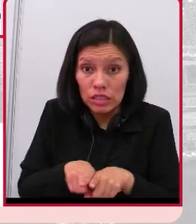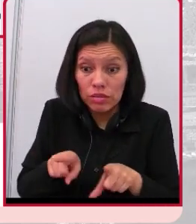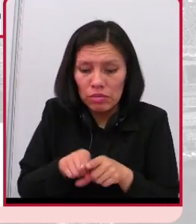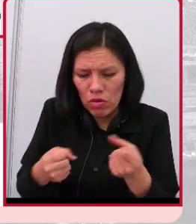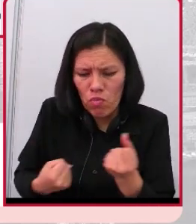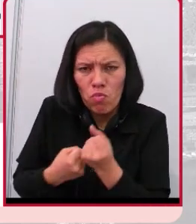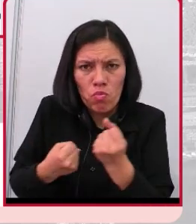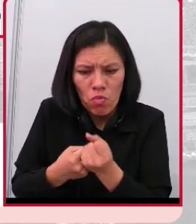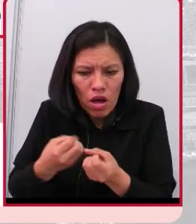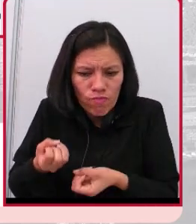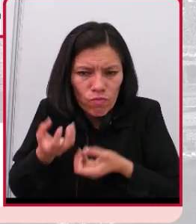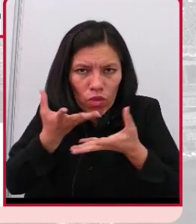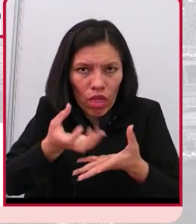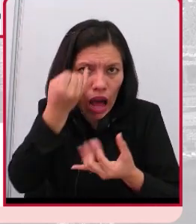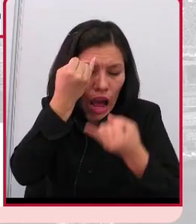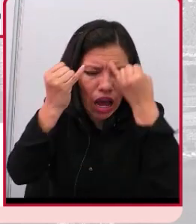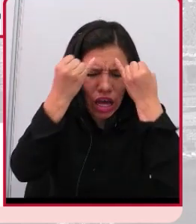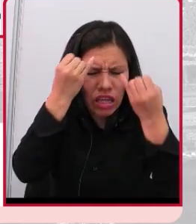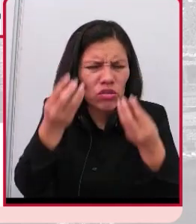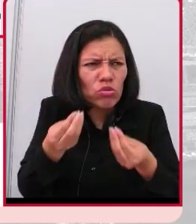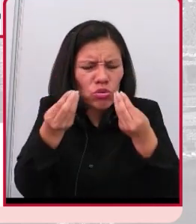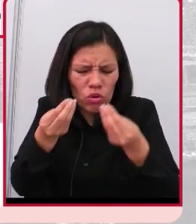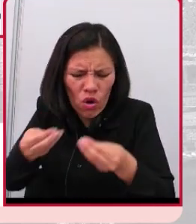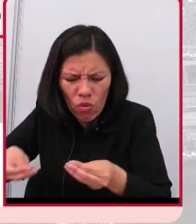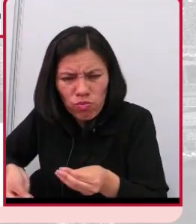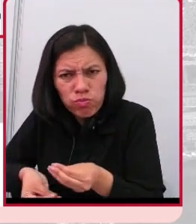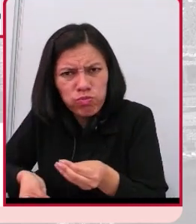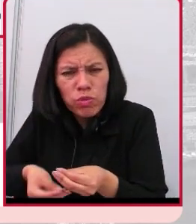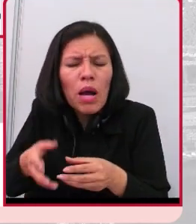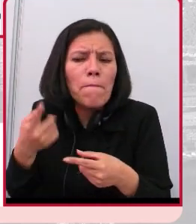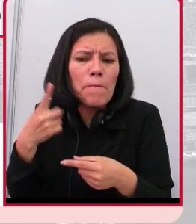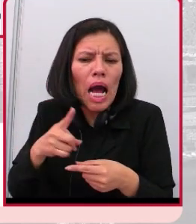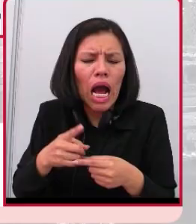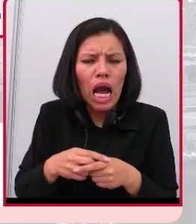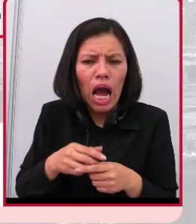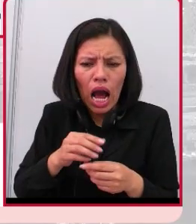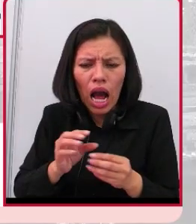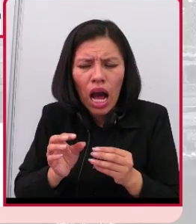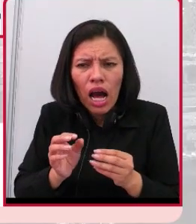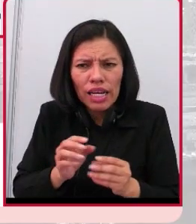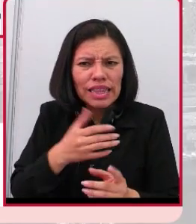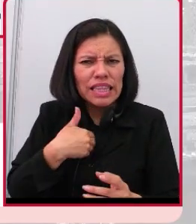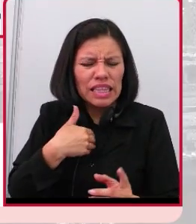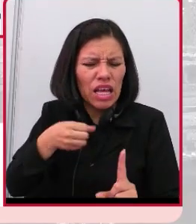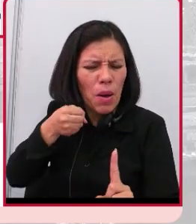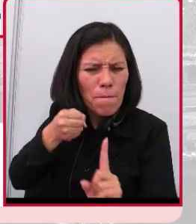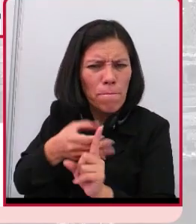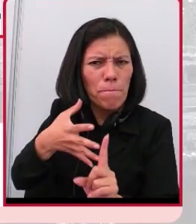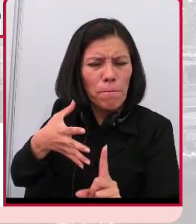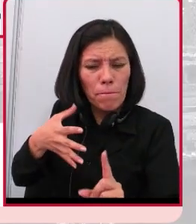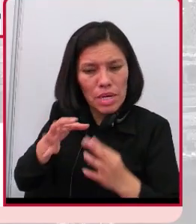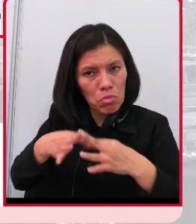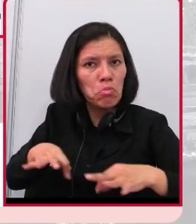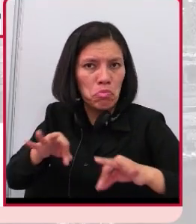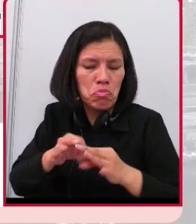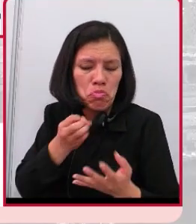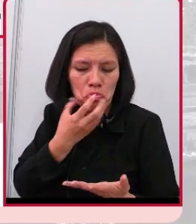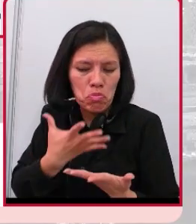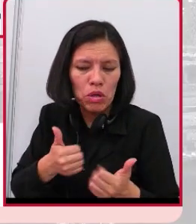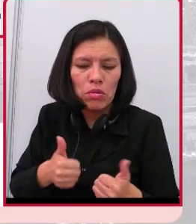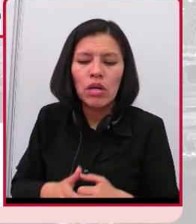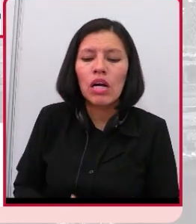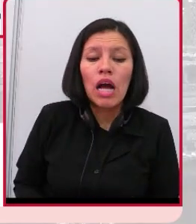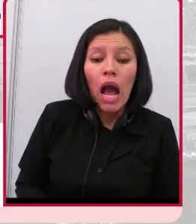se puedan implementar de repente en la concentradora y lograr tener un impacto importante.